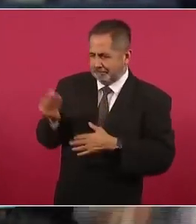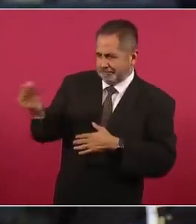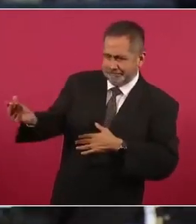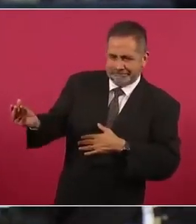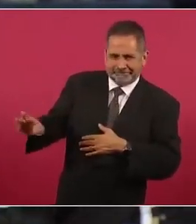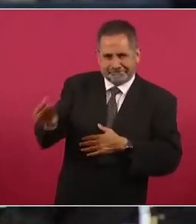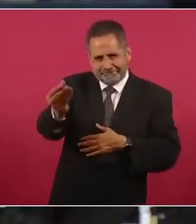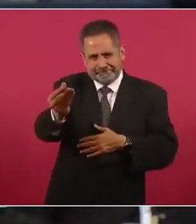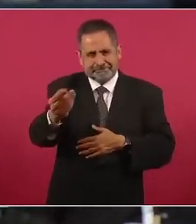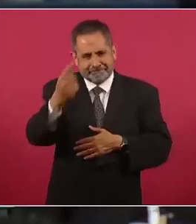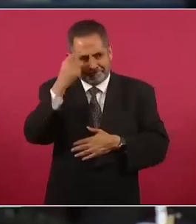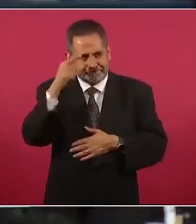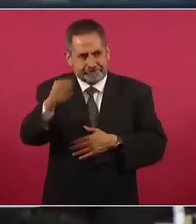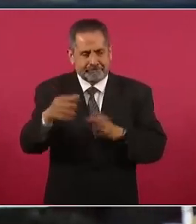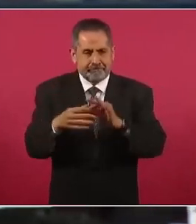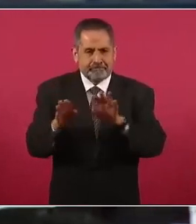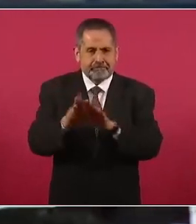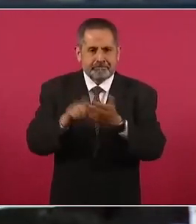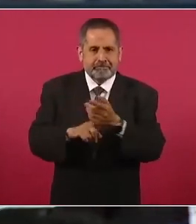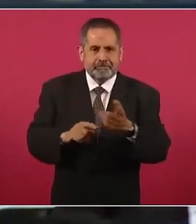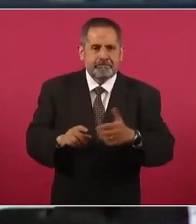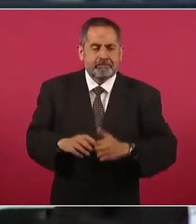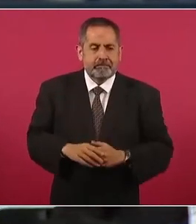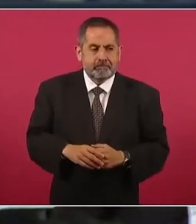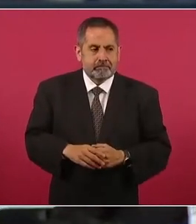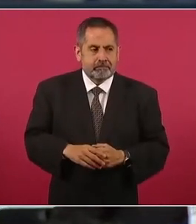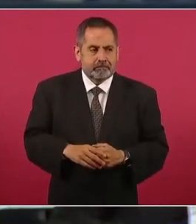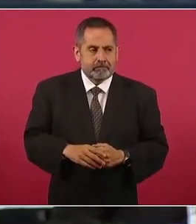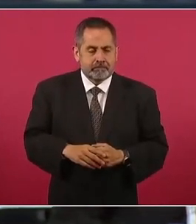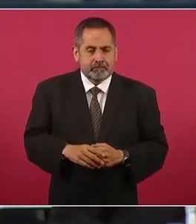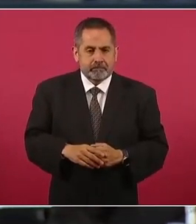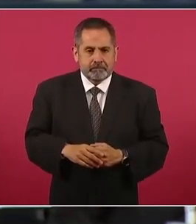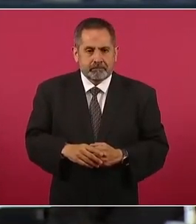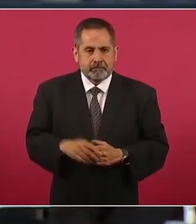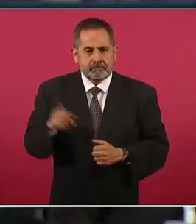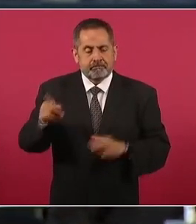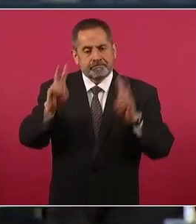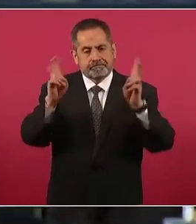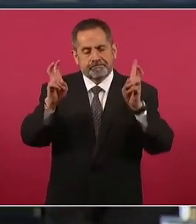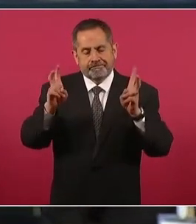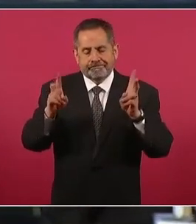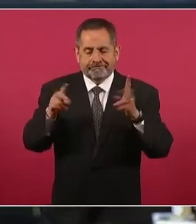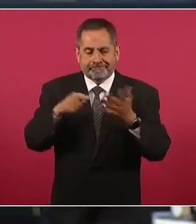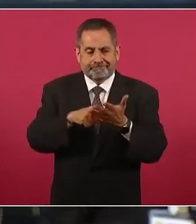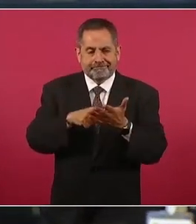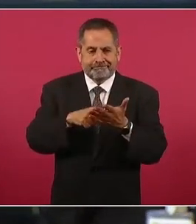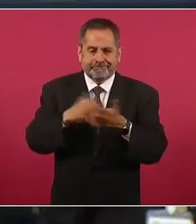problema, se lo dejo con Jesús. Y es de un tema incómodo.